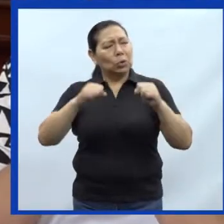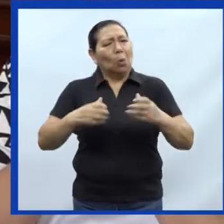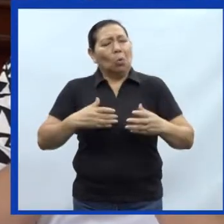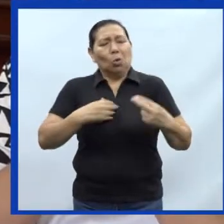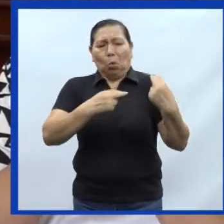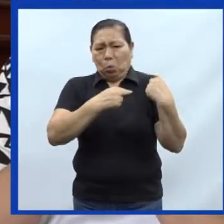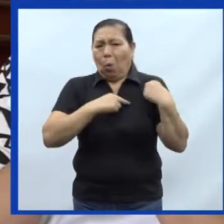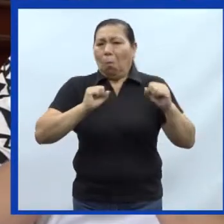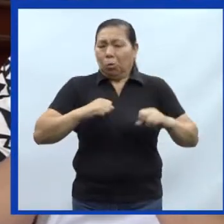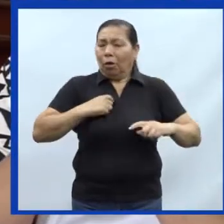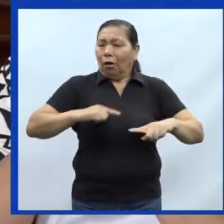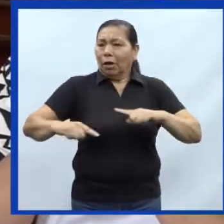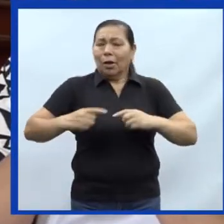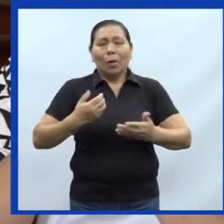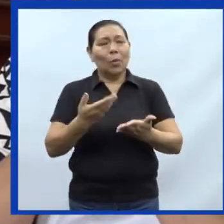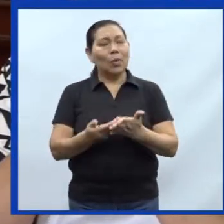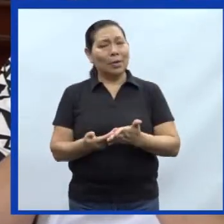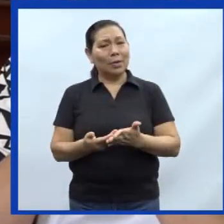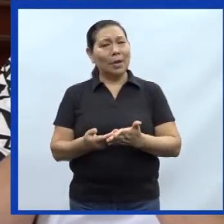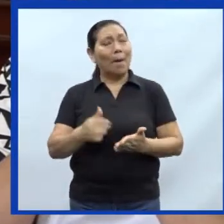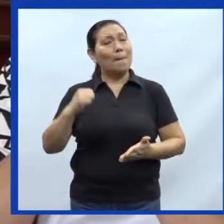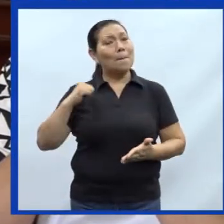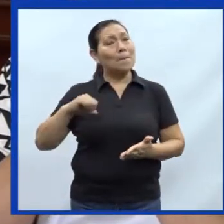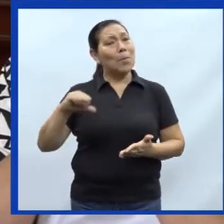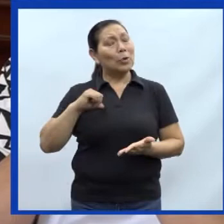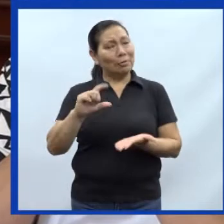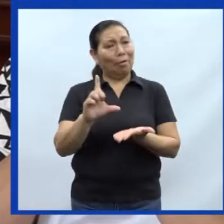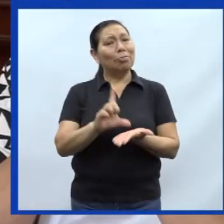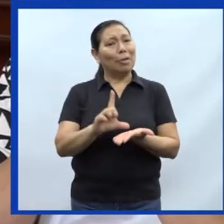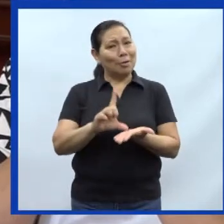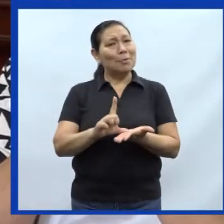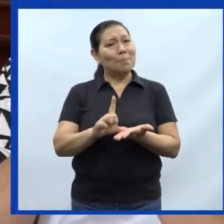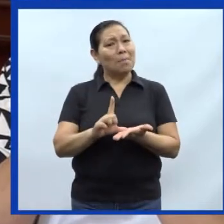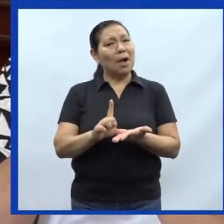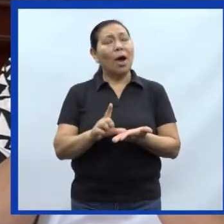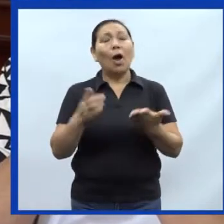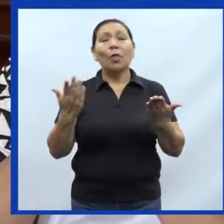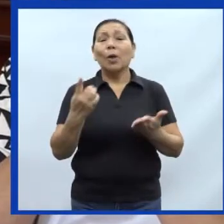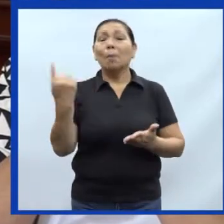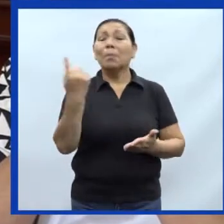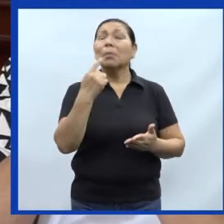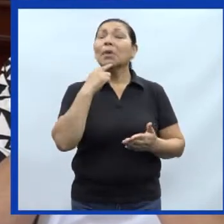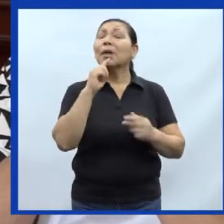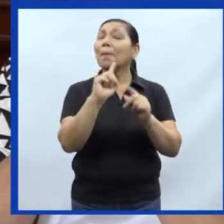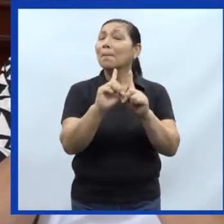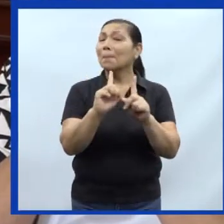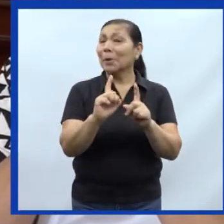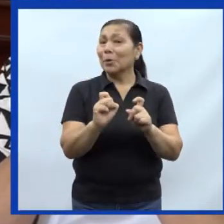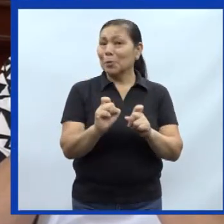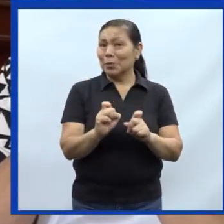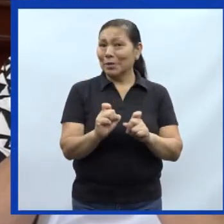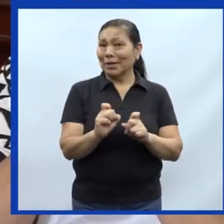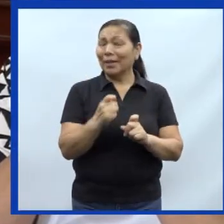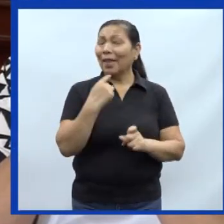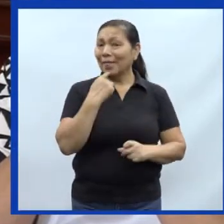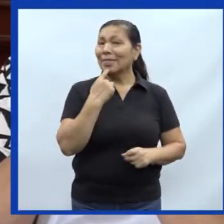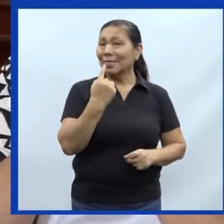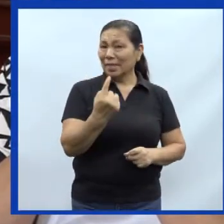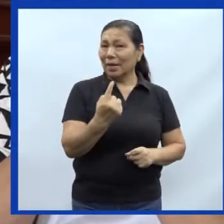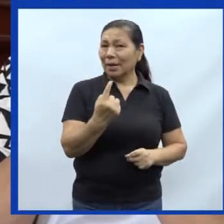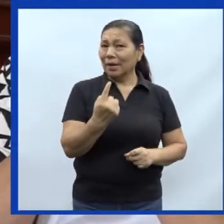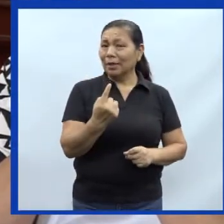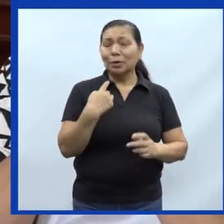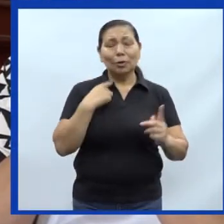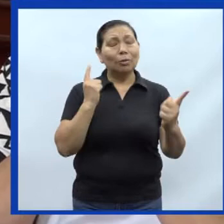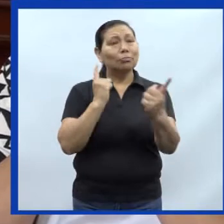hacerme cargo de la Gerencia de Transporte Urbano de la Municipalidad de Lima, donde la primera pregunta, ni bien di mi